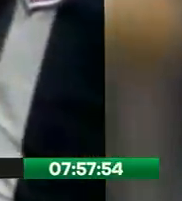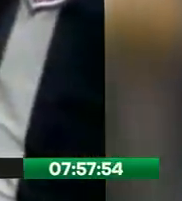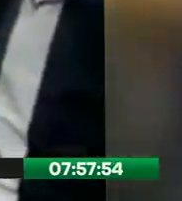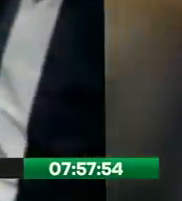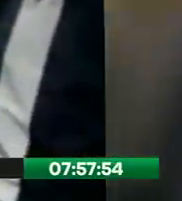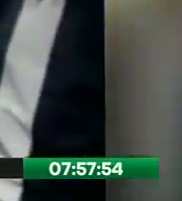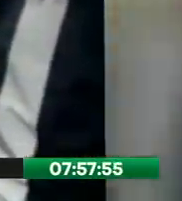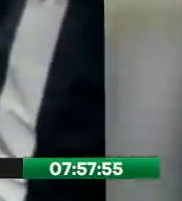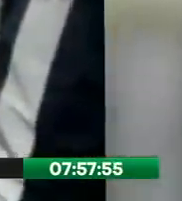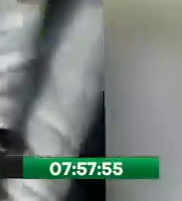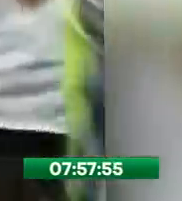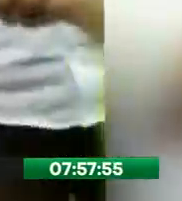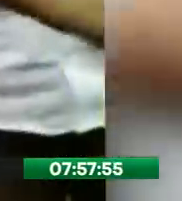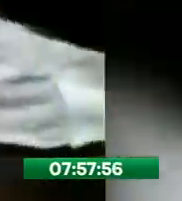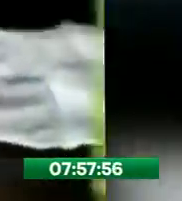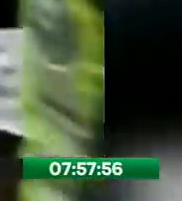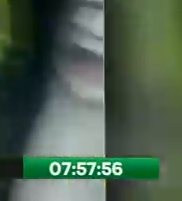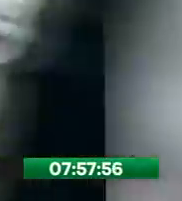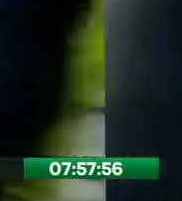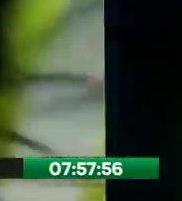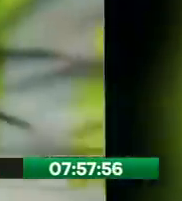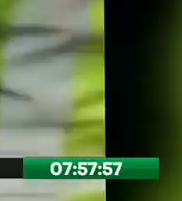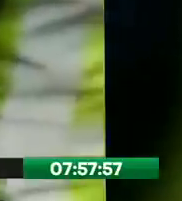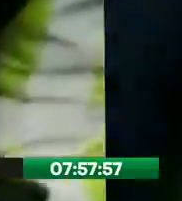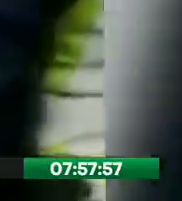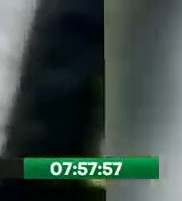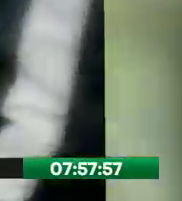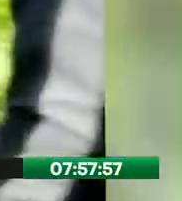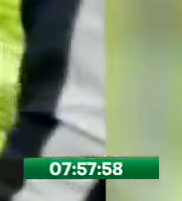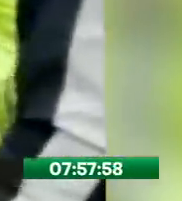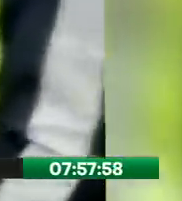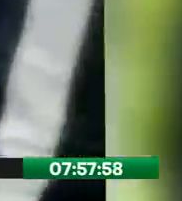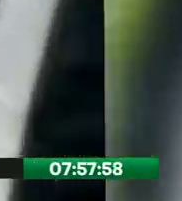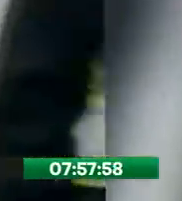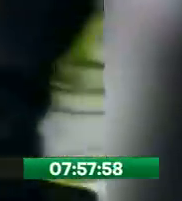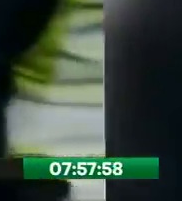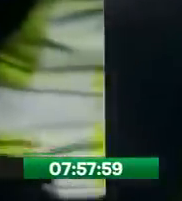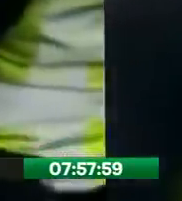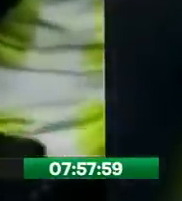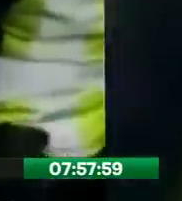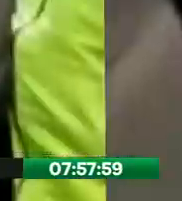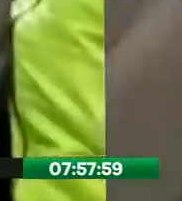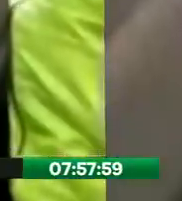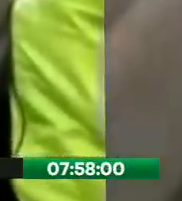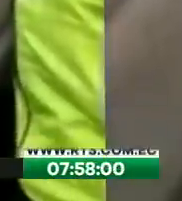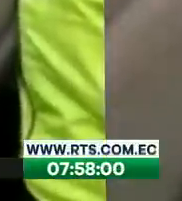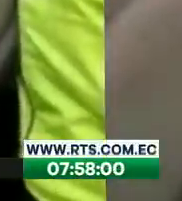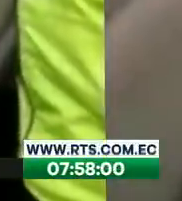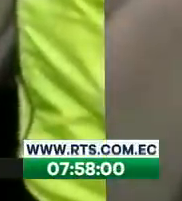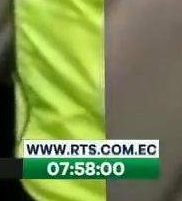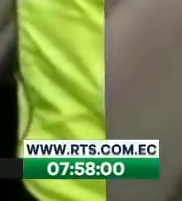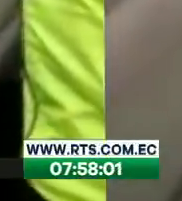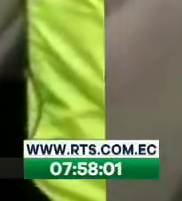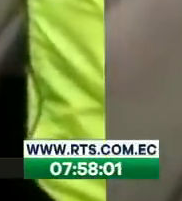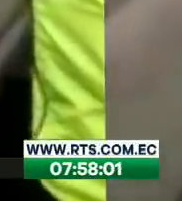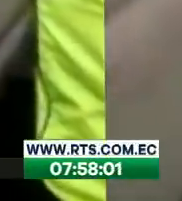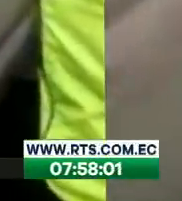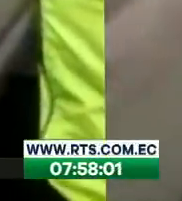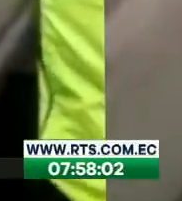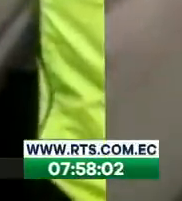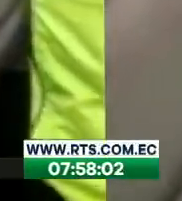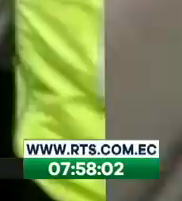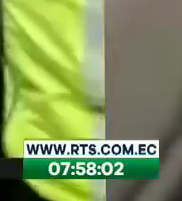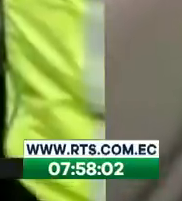poder, ¿verdad? Que es muy influyente. Entonces, a la hora de la hora, de esa forma pretenden impedir que